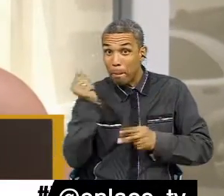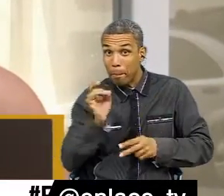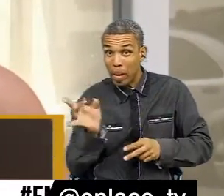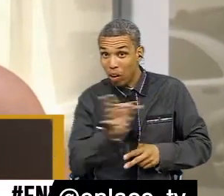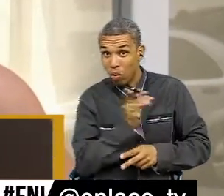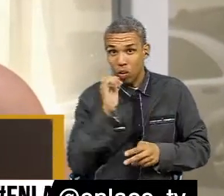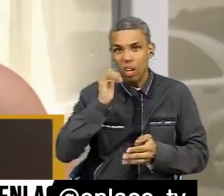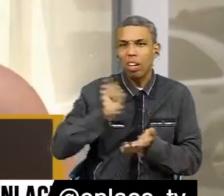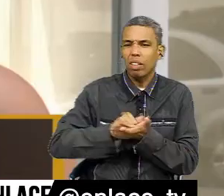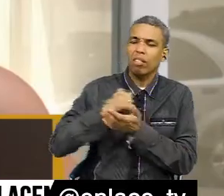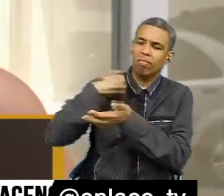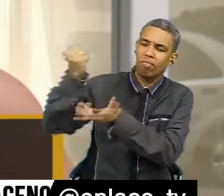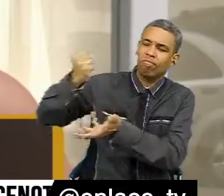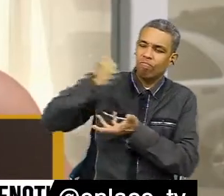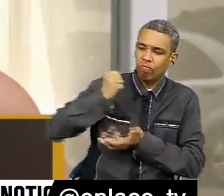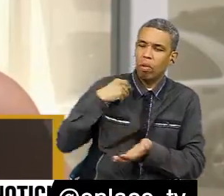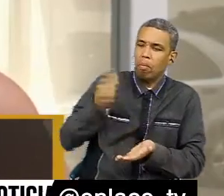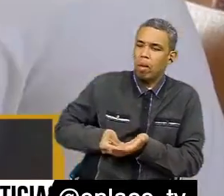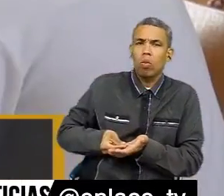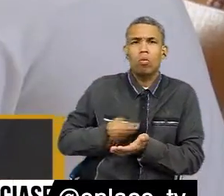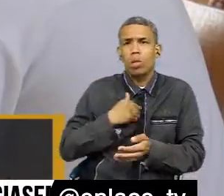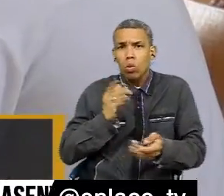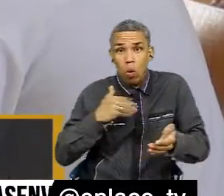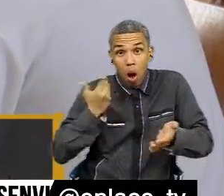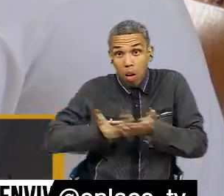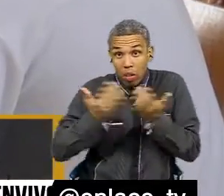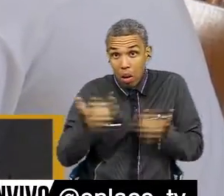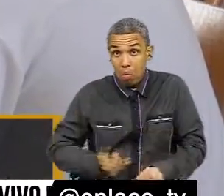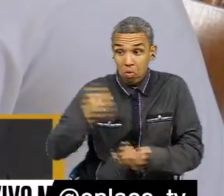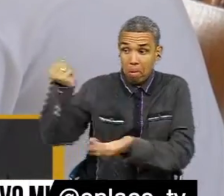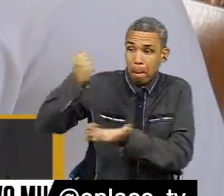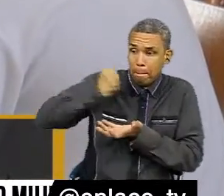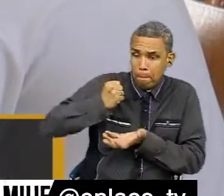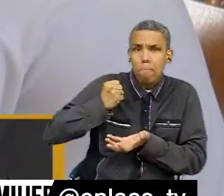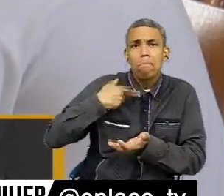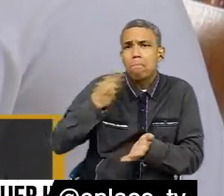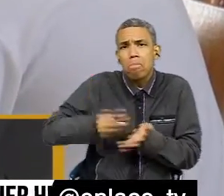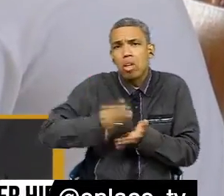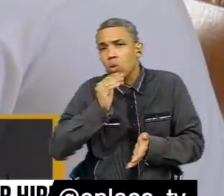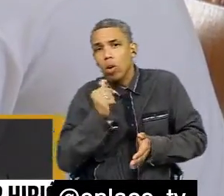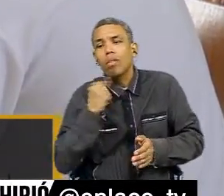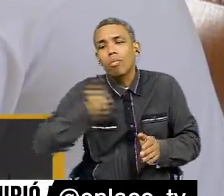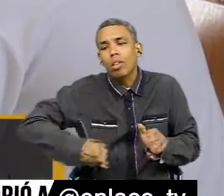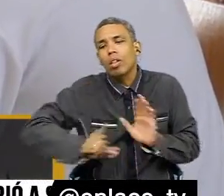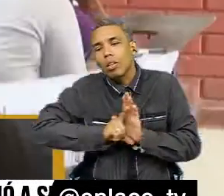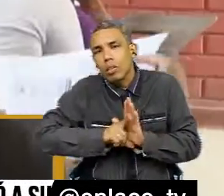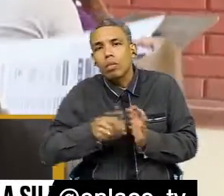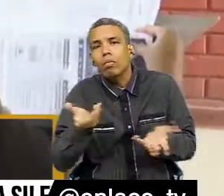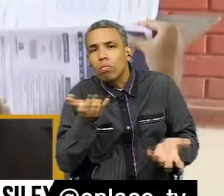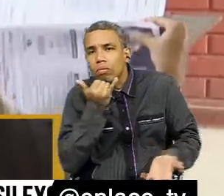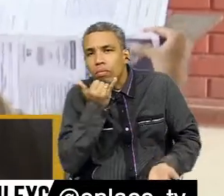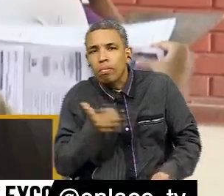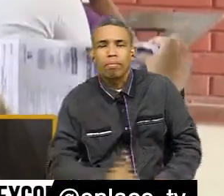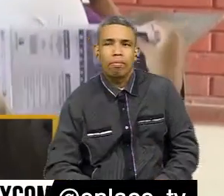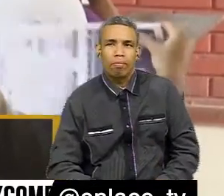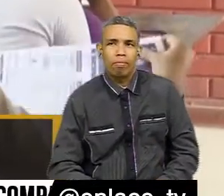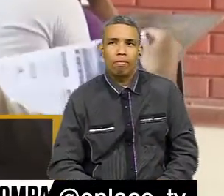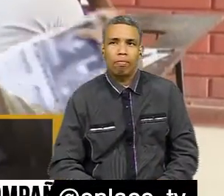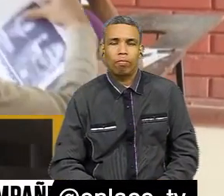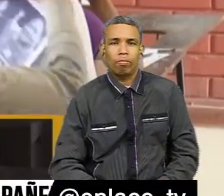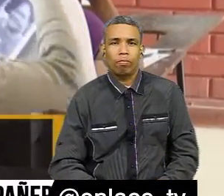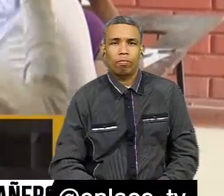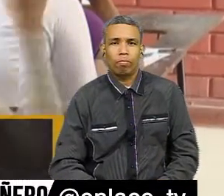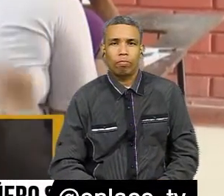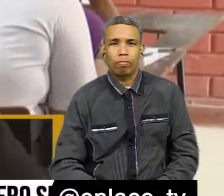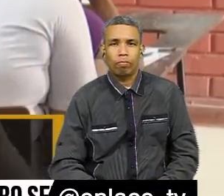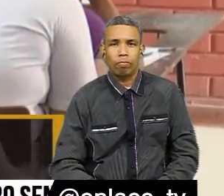funcionarios, a la fecha de hoy no nos han cancelado este incentivo económico. Ratifico que no solamente están jugando con el incentivo